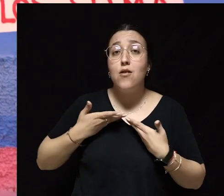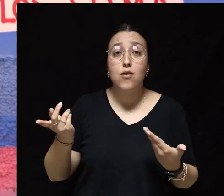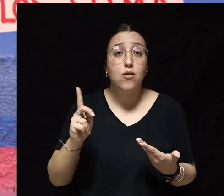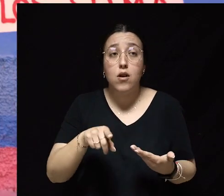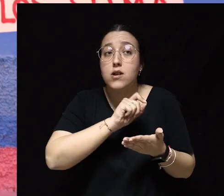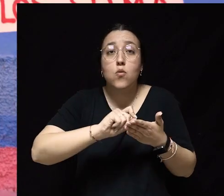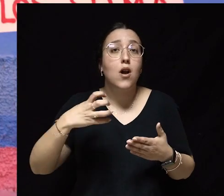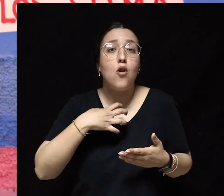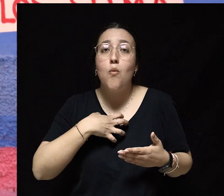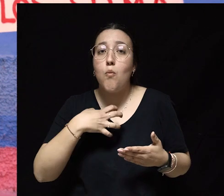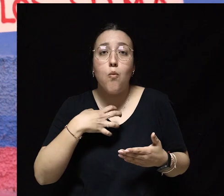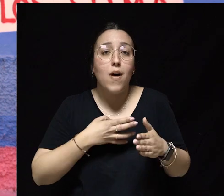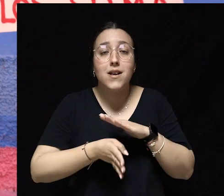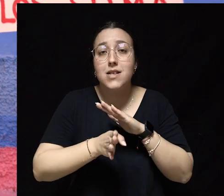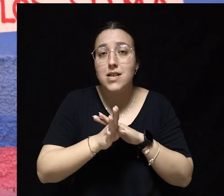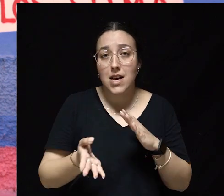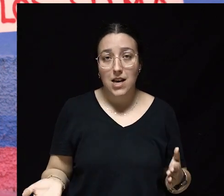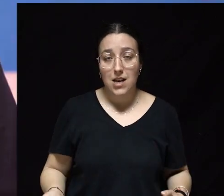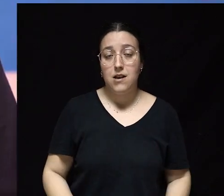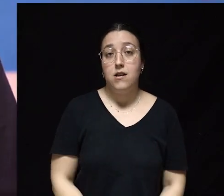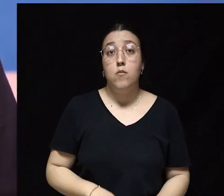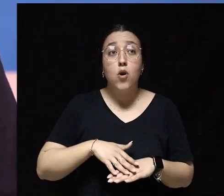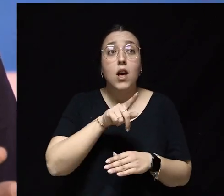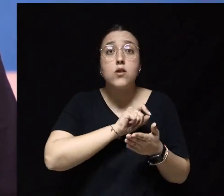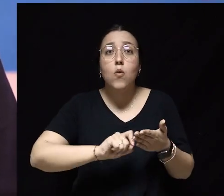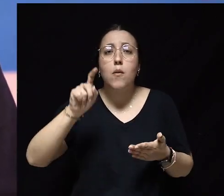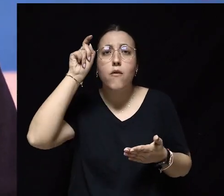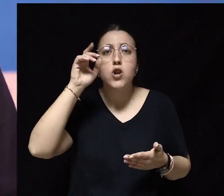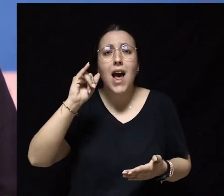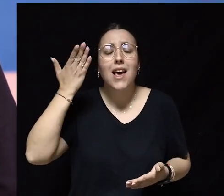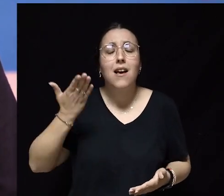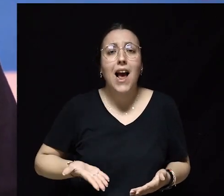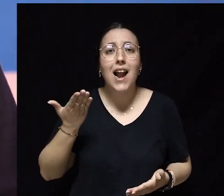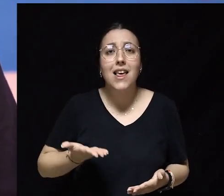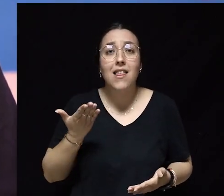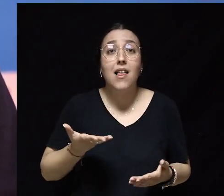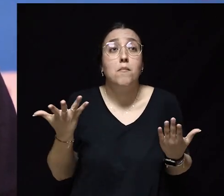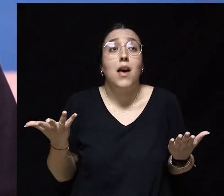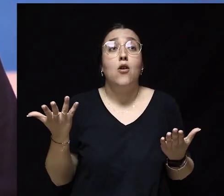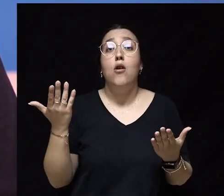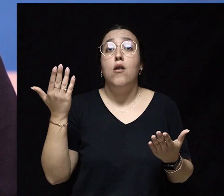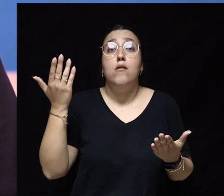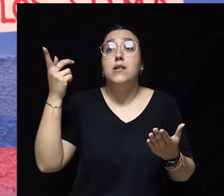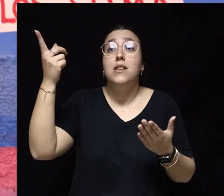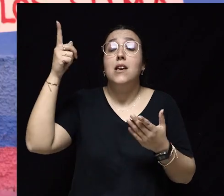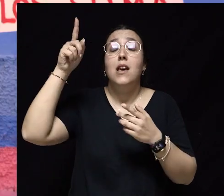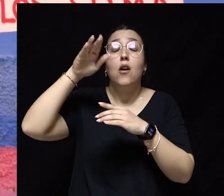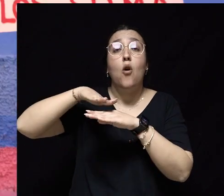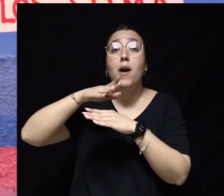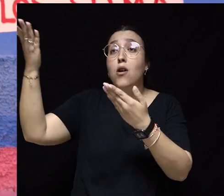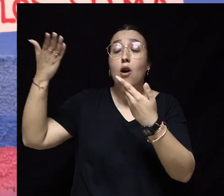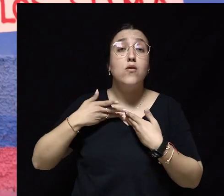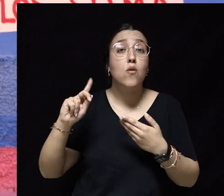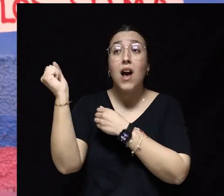la oportunidad de poder alcanzar eso, porque las escuelas, con los profesores que tienen, piden, aquí tengo gente